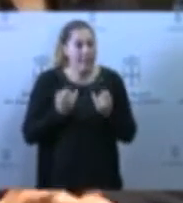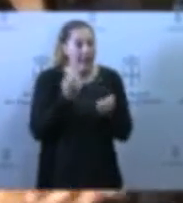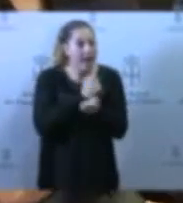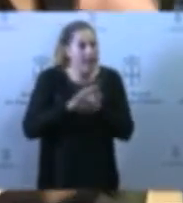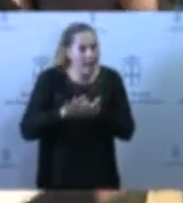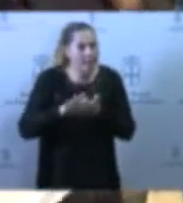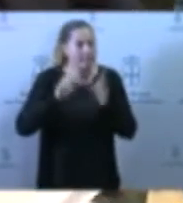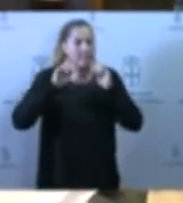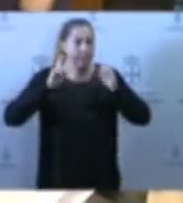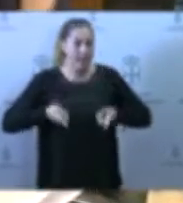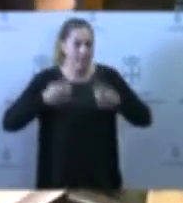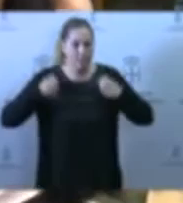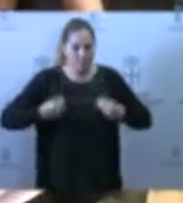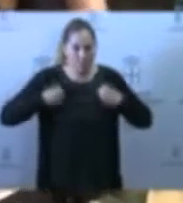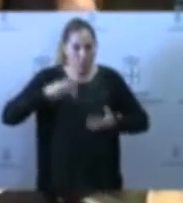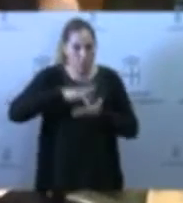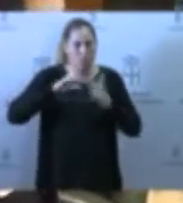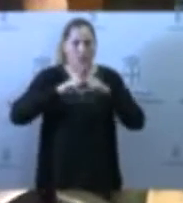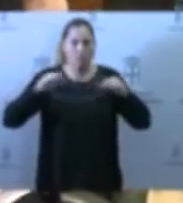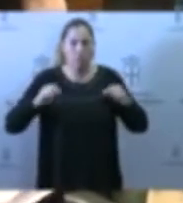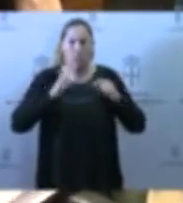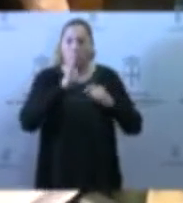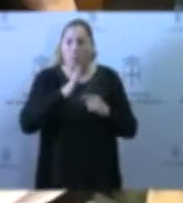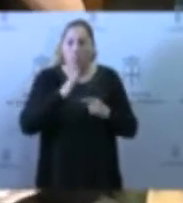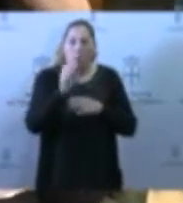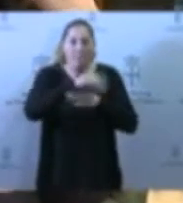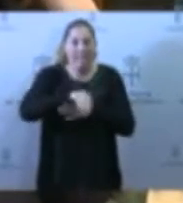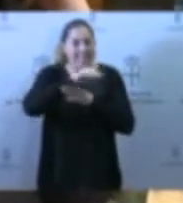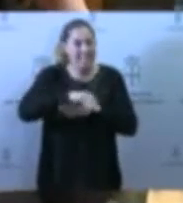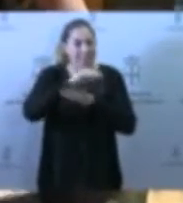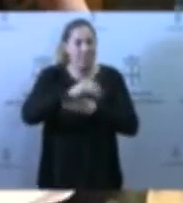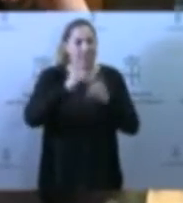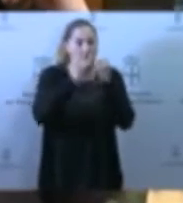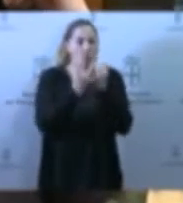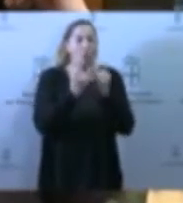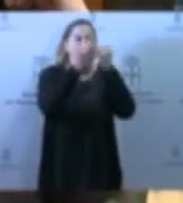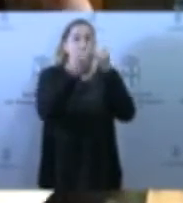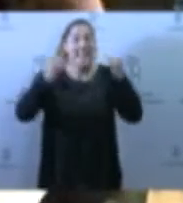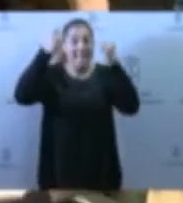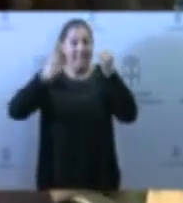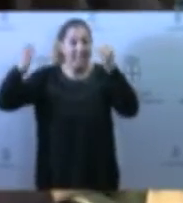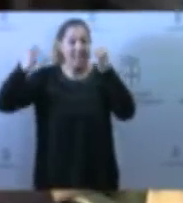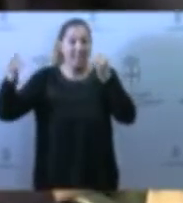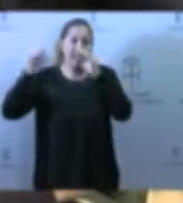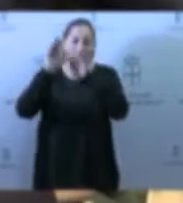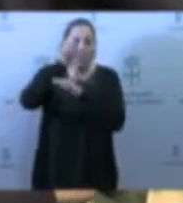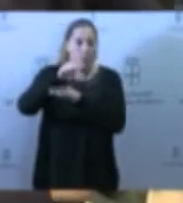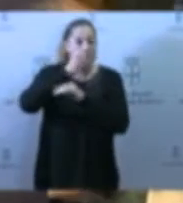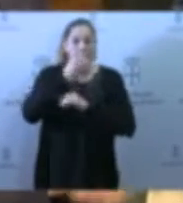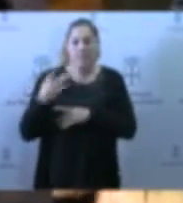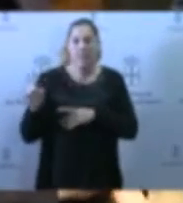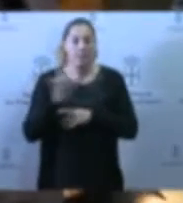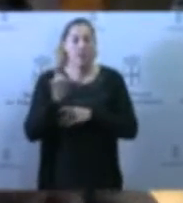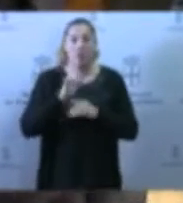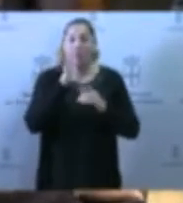casos, como los que se protagonizaron en Asturias, por la ausencia principalmente de un mantenimiento adecuado de las líneas, hay casos que ni tan siquiera tenían les